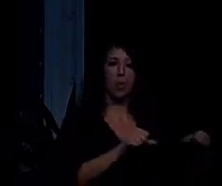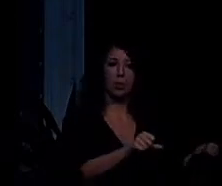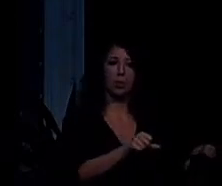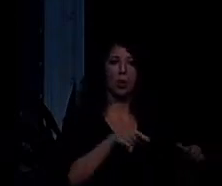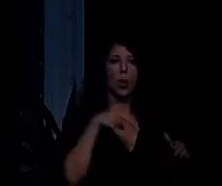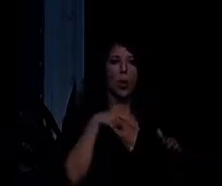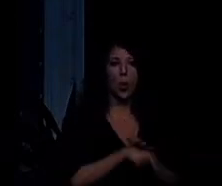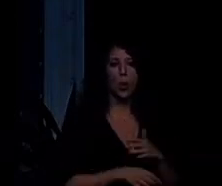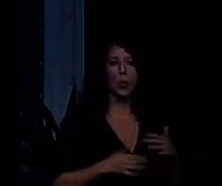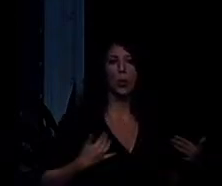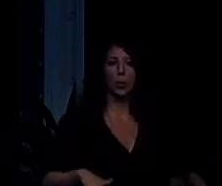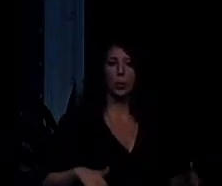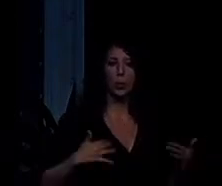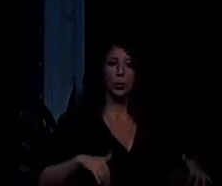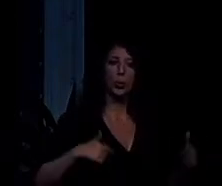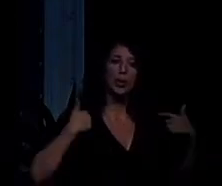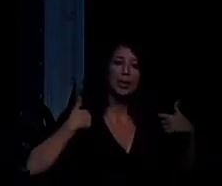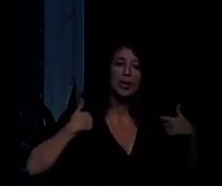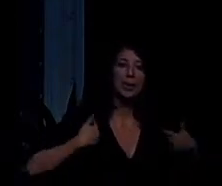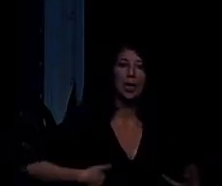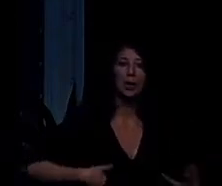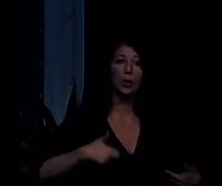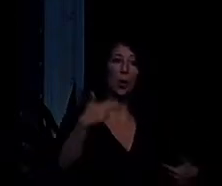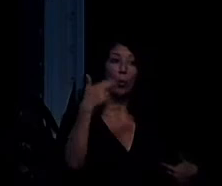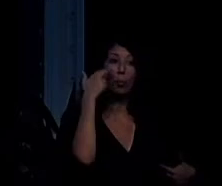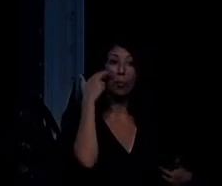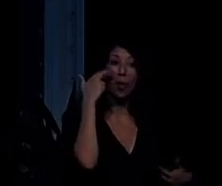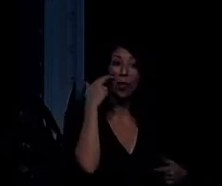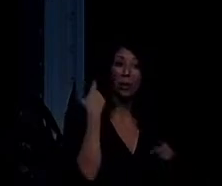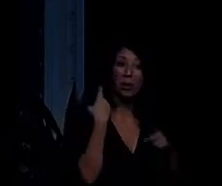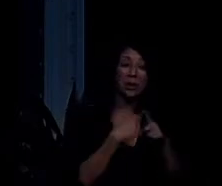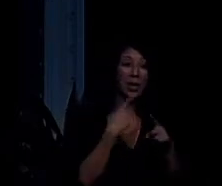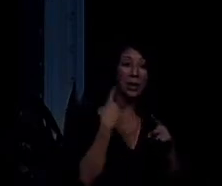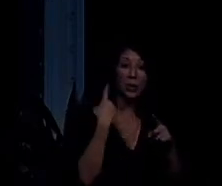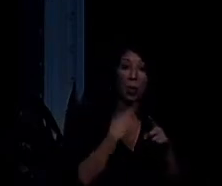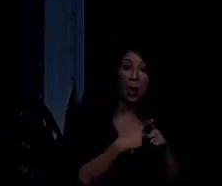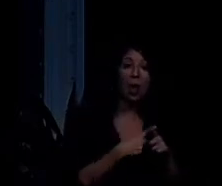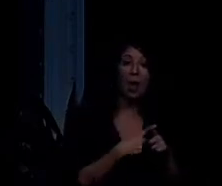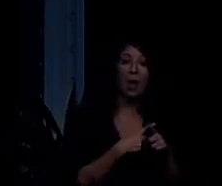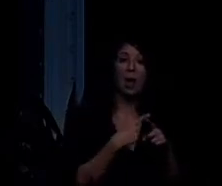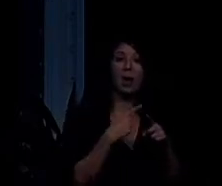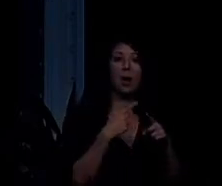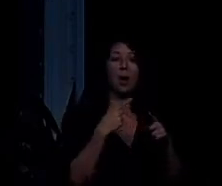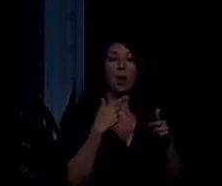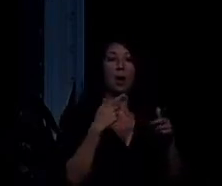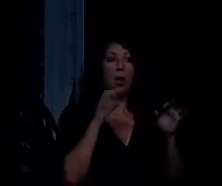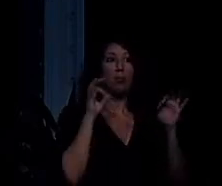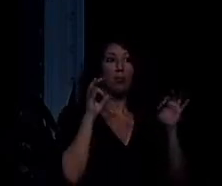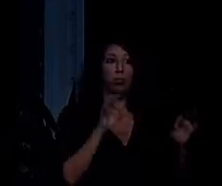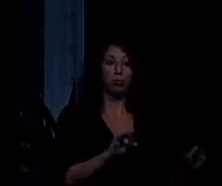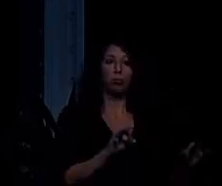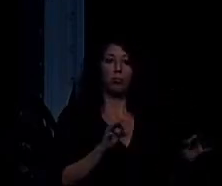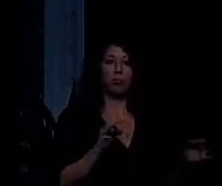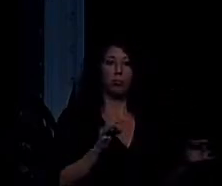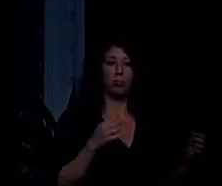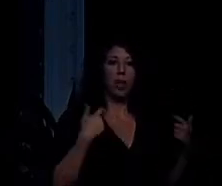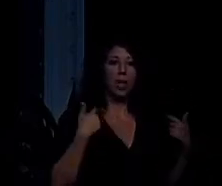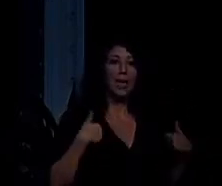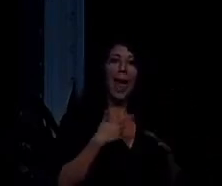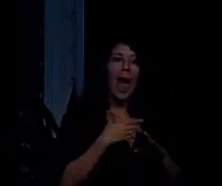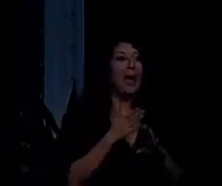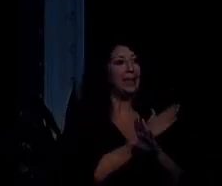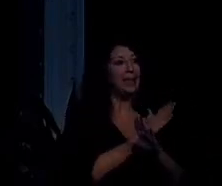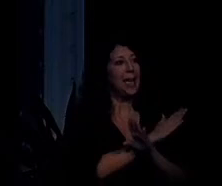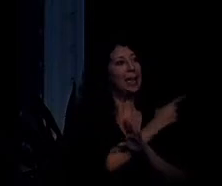intenso y la verdad es que siento que me entró el terror sexual un poco en ese momento, ¿no? Lo sentía de antes